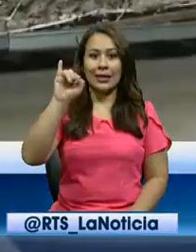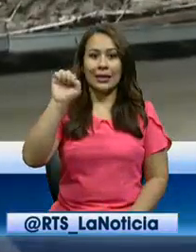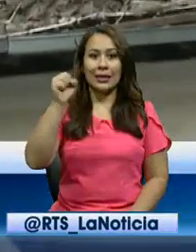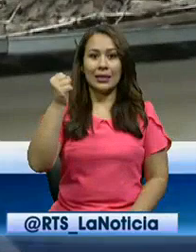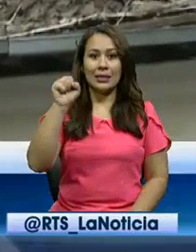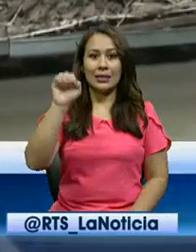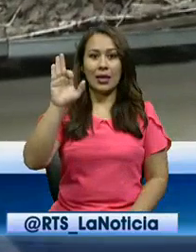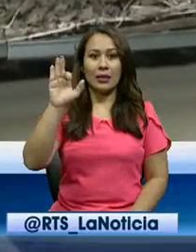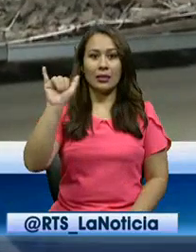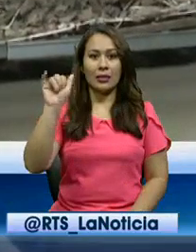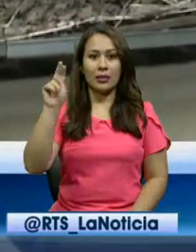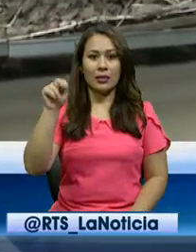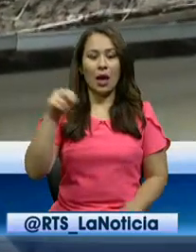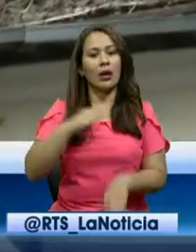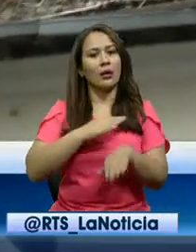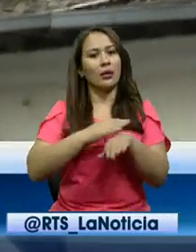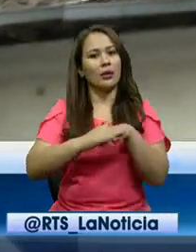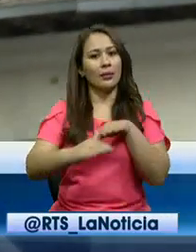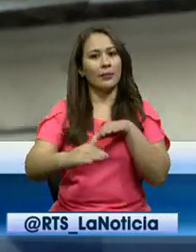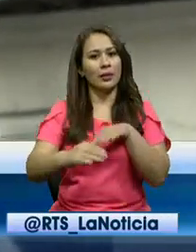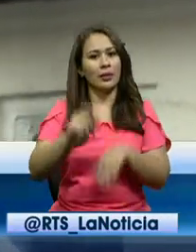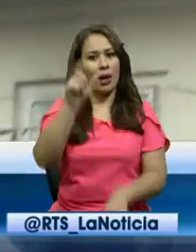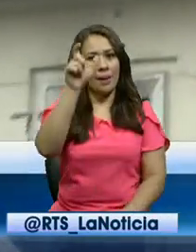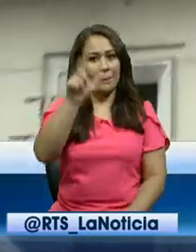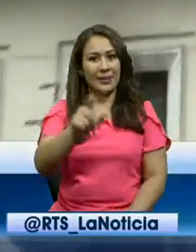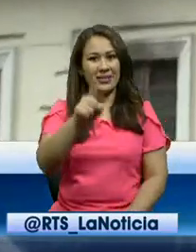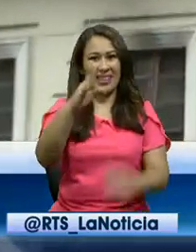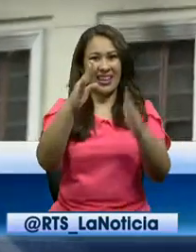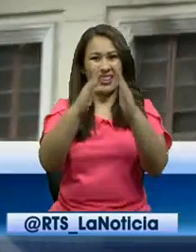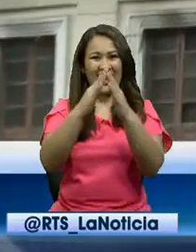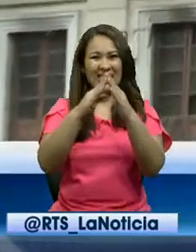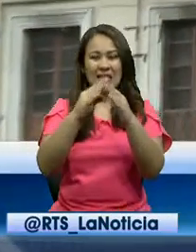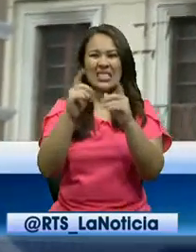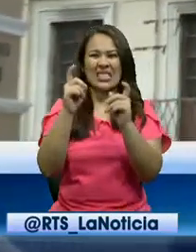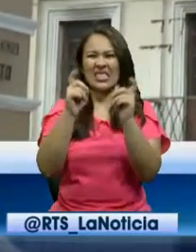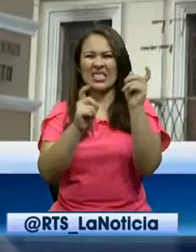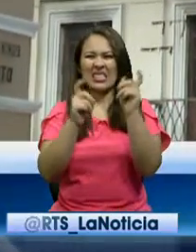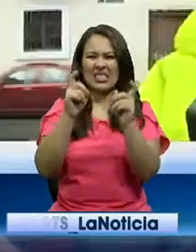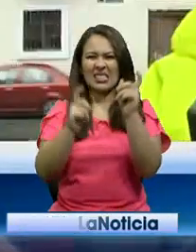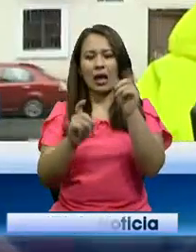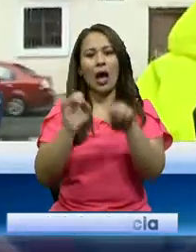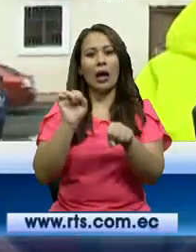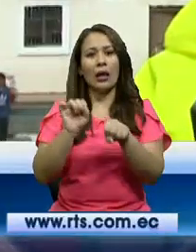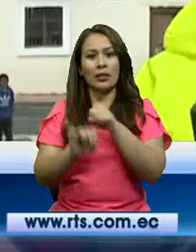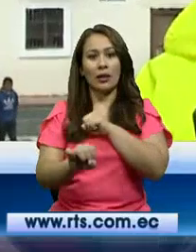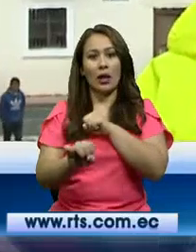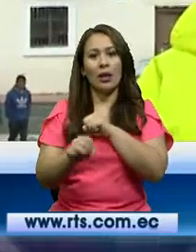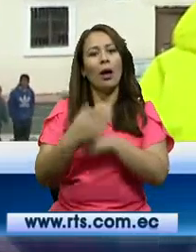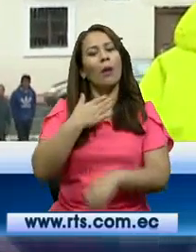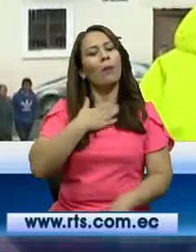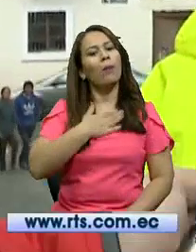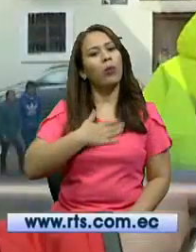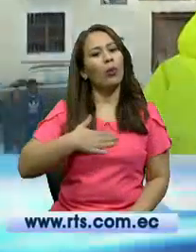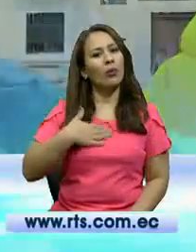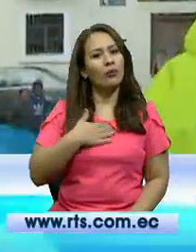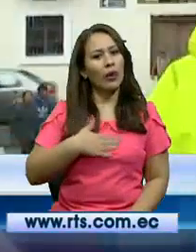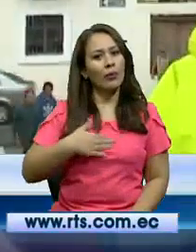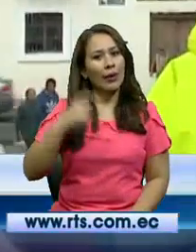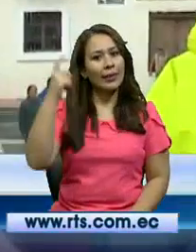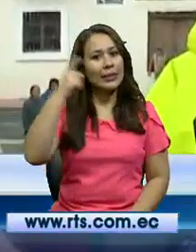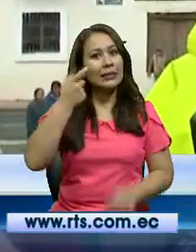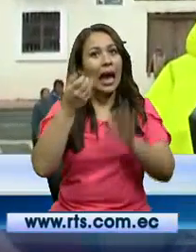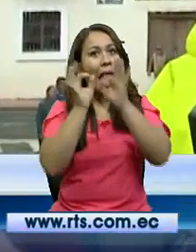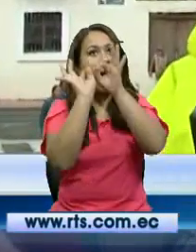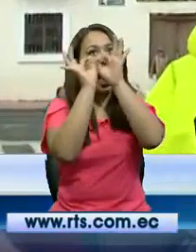un llamado a la ciudadanía que habita en viviendas o estructuras patrimoniales. Las casas patrimoniales requieren